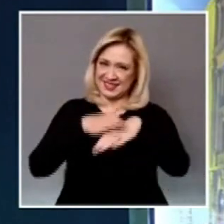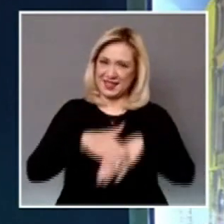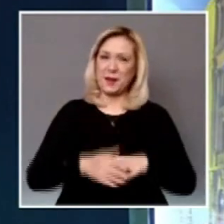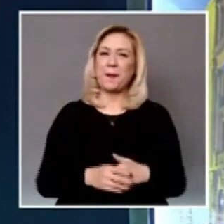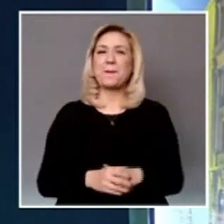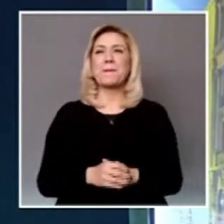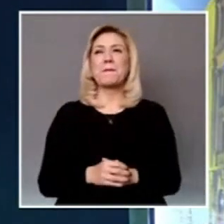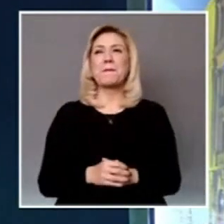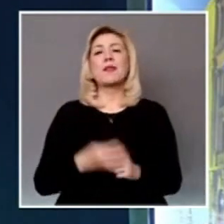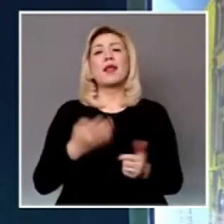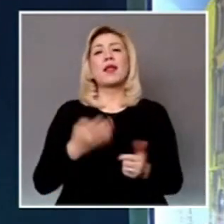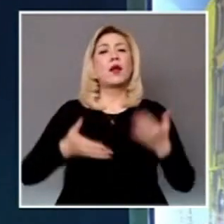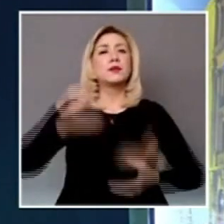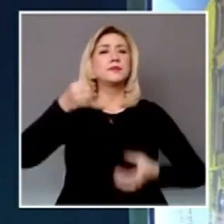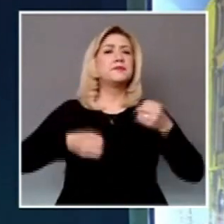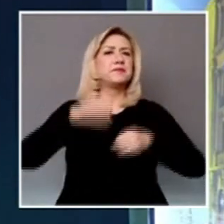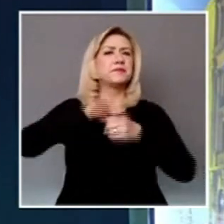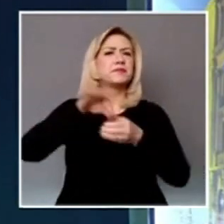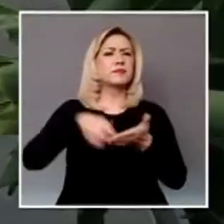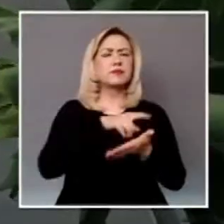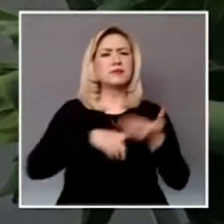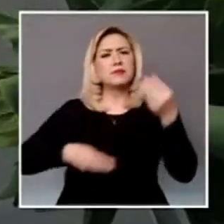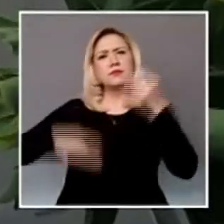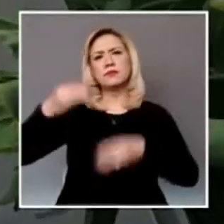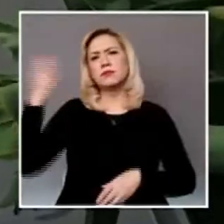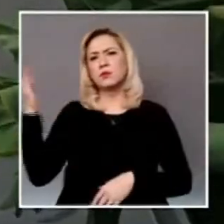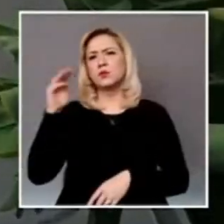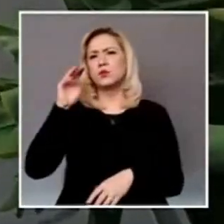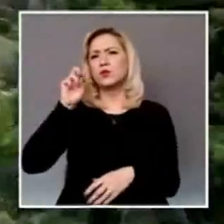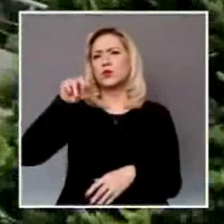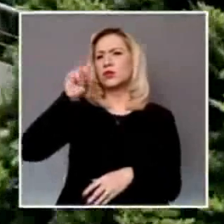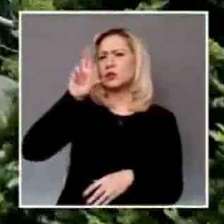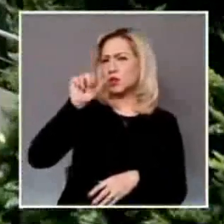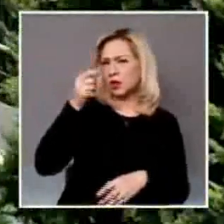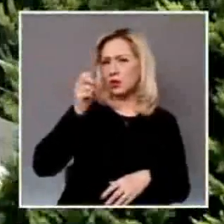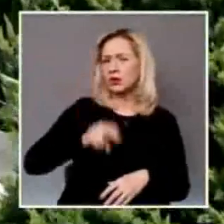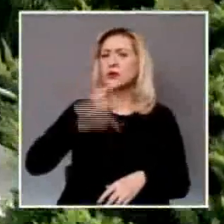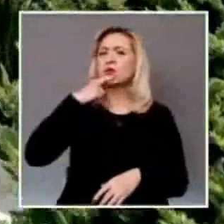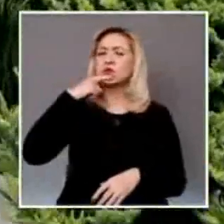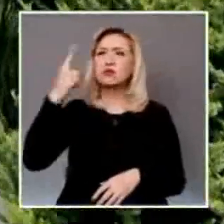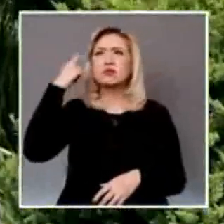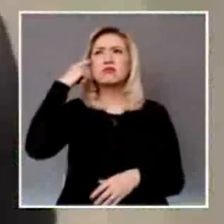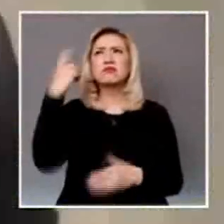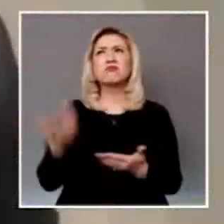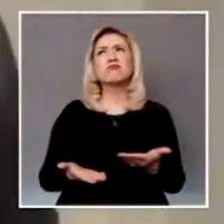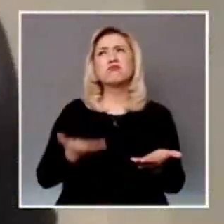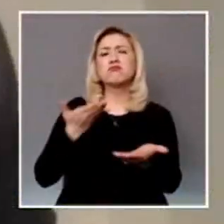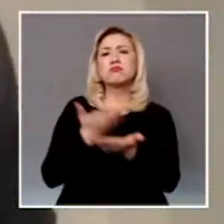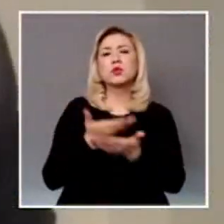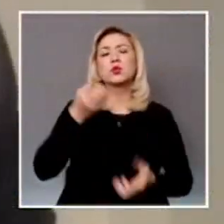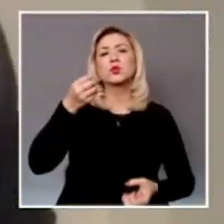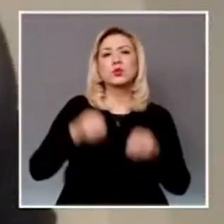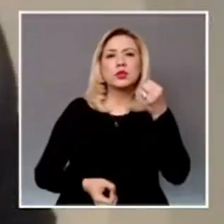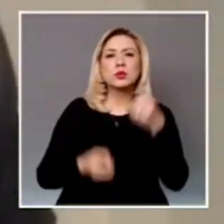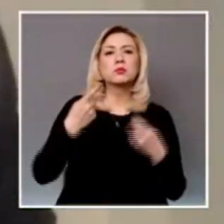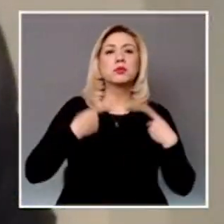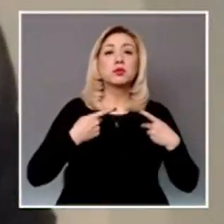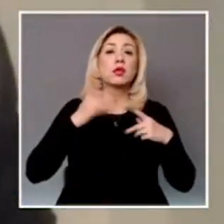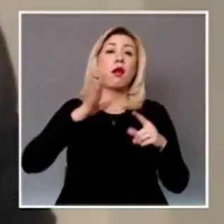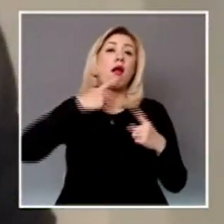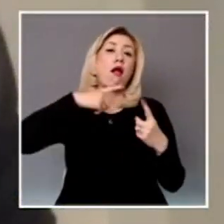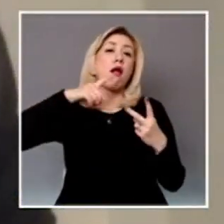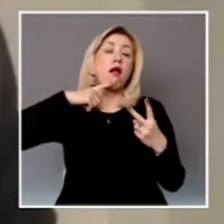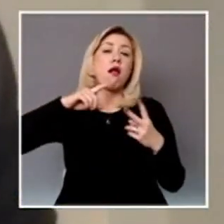proyecto del magistrado Reyes Rodríguez Mondragón, con el que propone resolver los juicios ciudadanos interpuestos por la organización